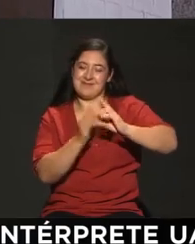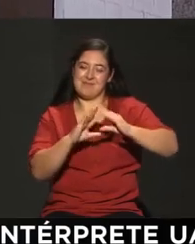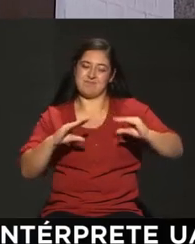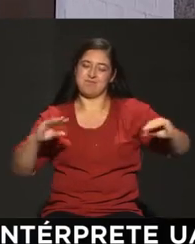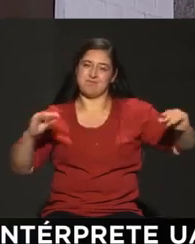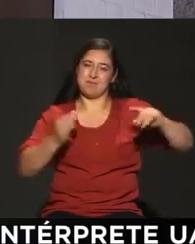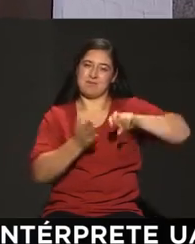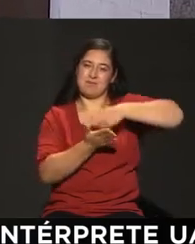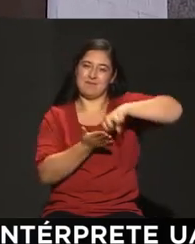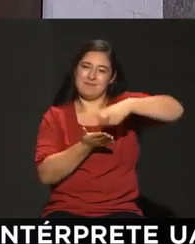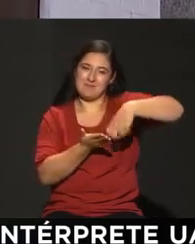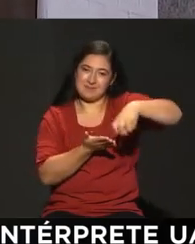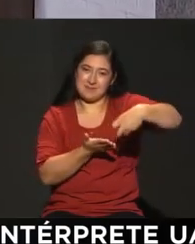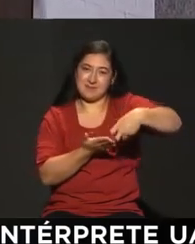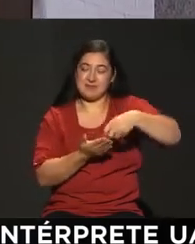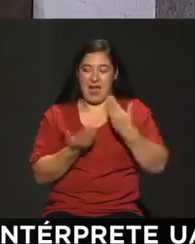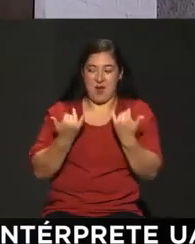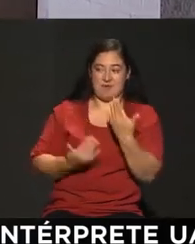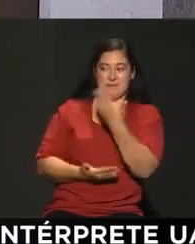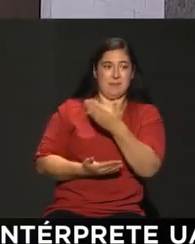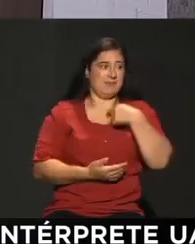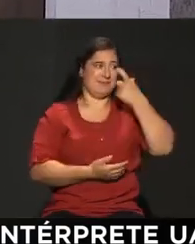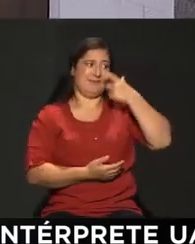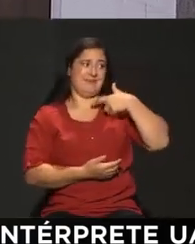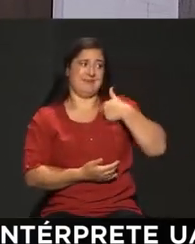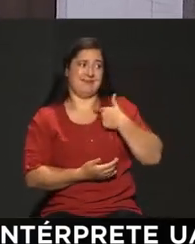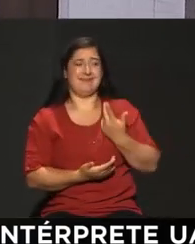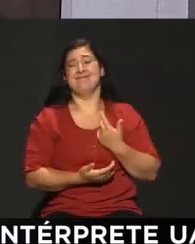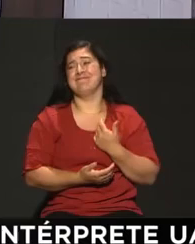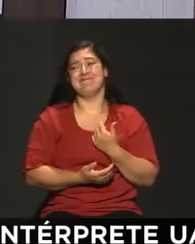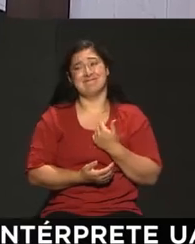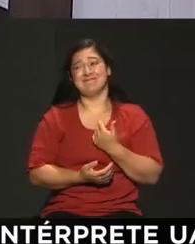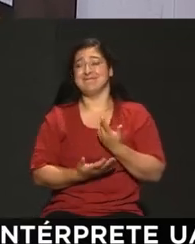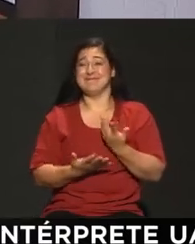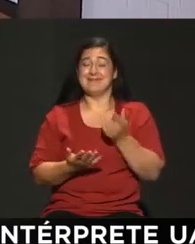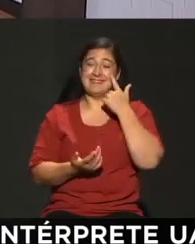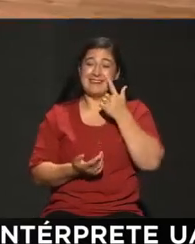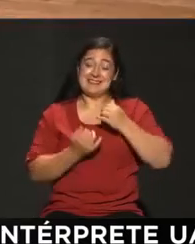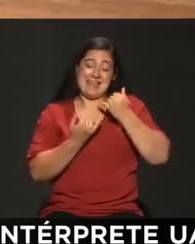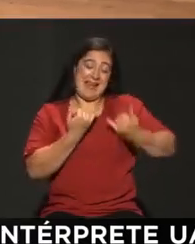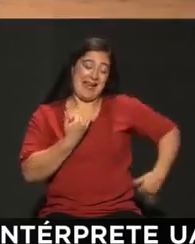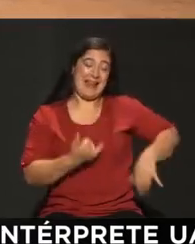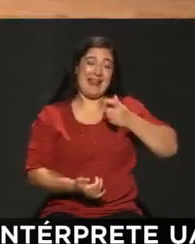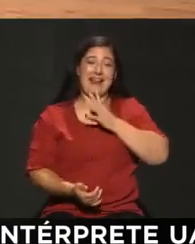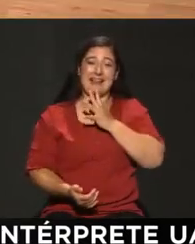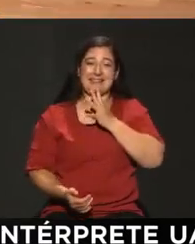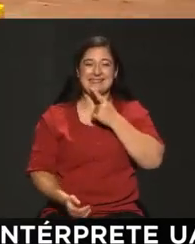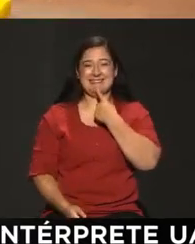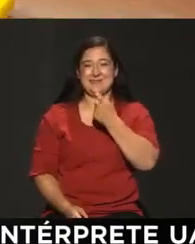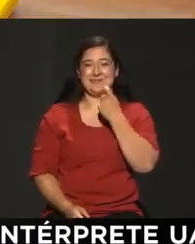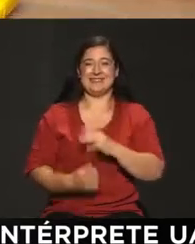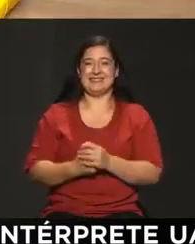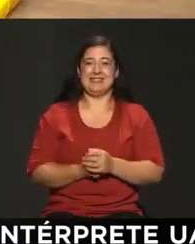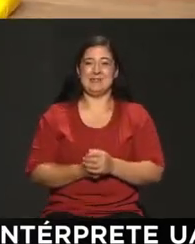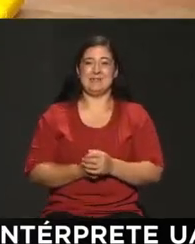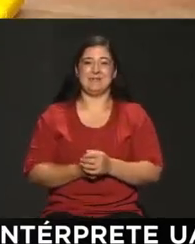colchoneta. Te toca a ti, por favor. ¿Es en serio? Es en serio. Sí, no, yo con el micrófono, muy importante. Muy bien. Lo